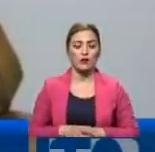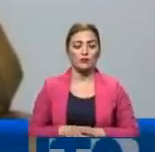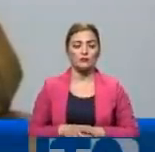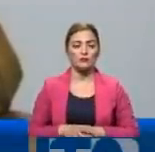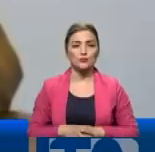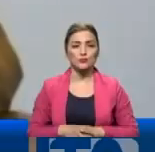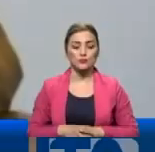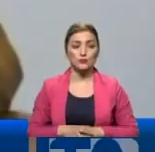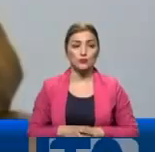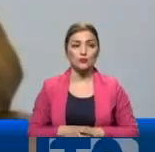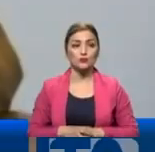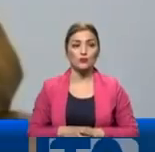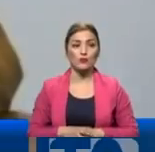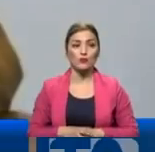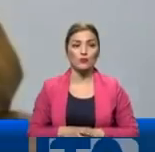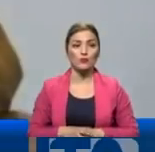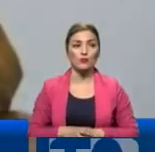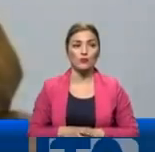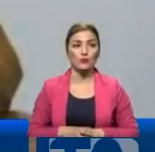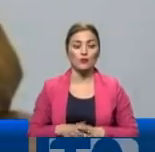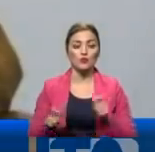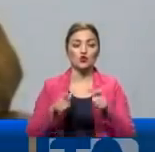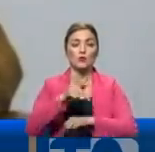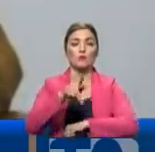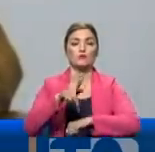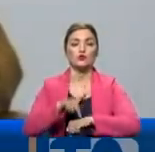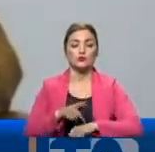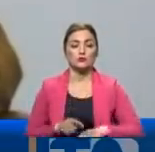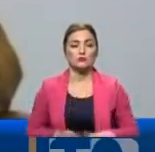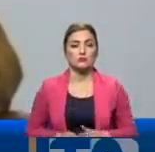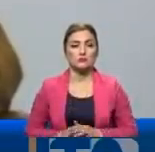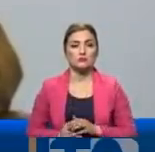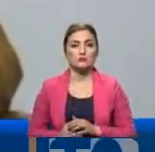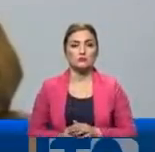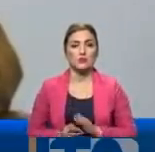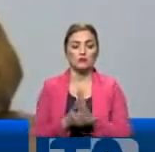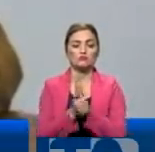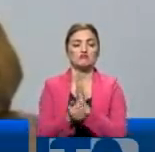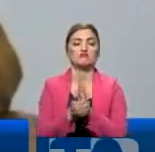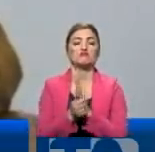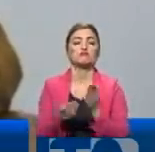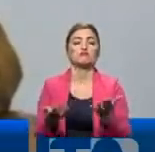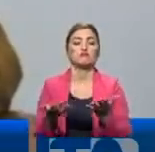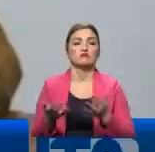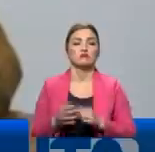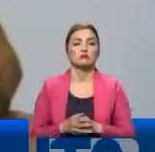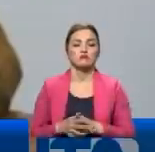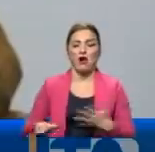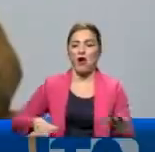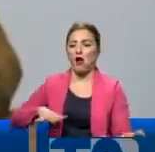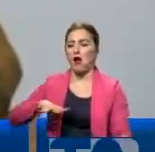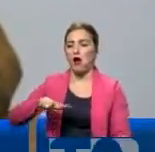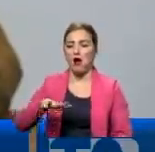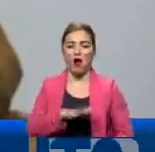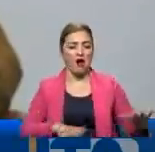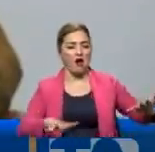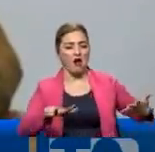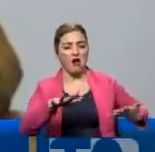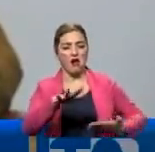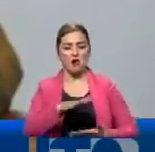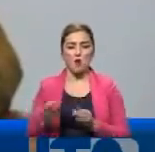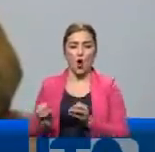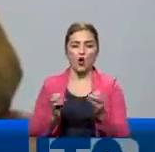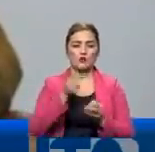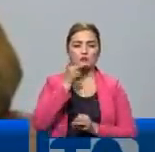vale, elementos profesionales, expertos en la caotización, la subversión del